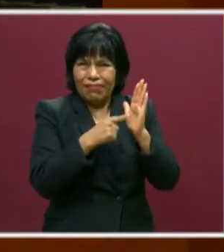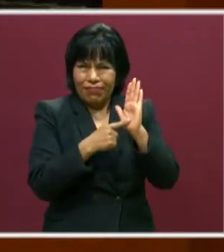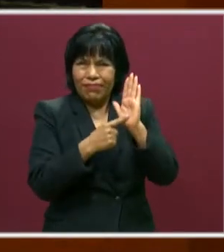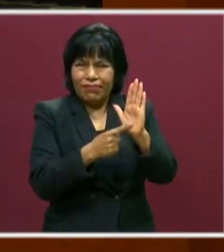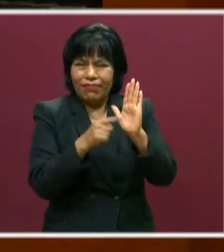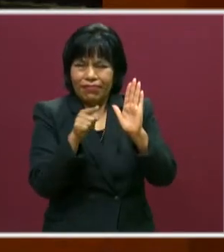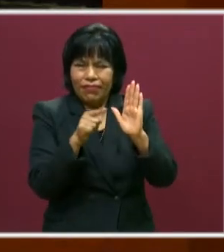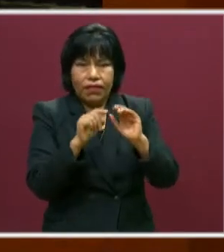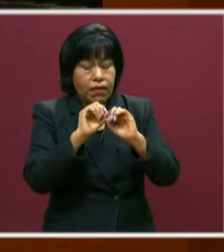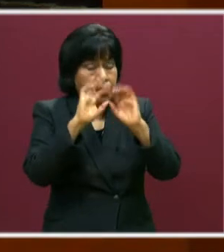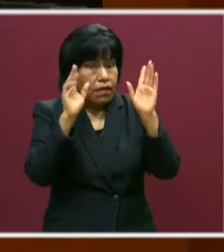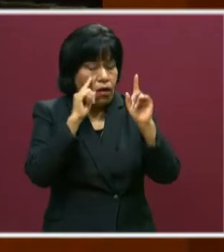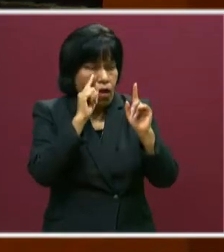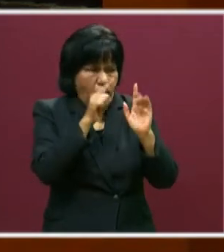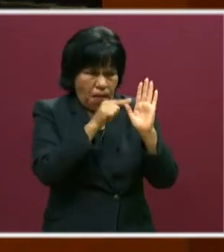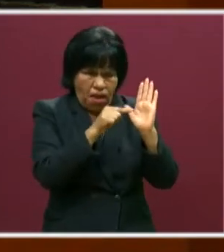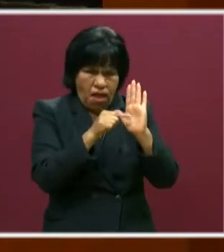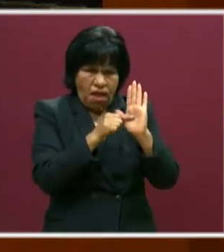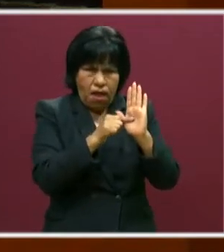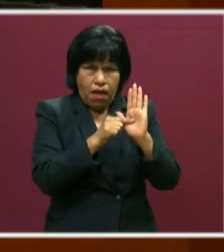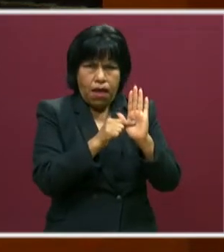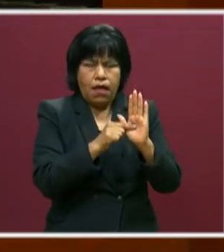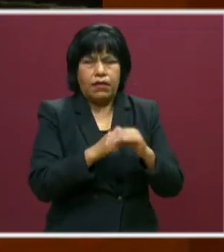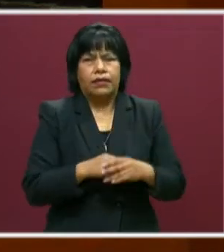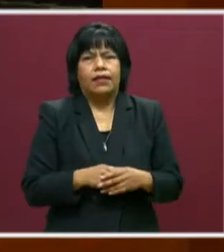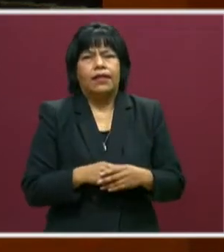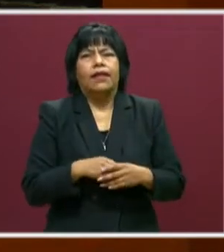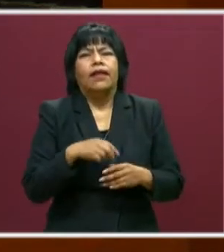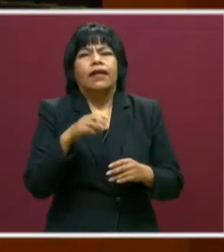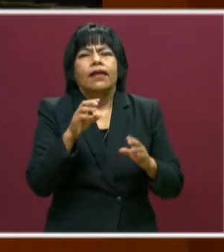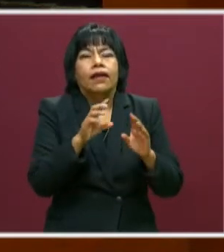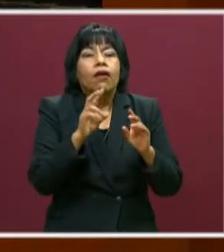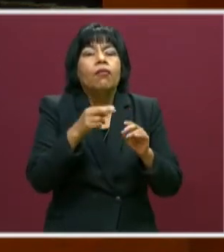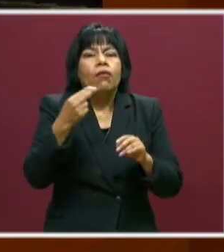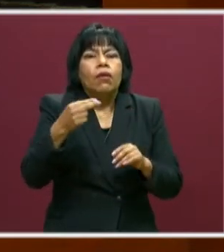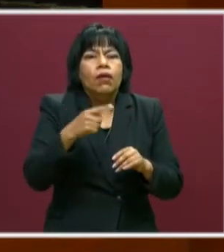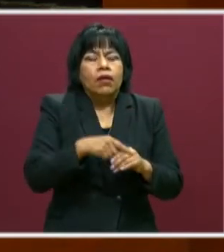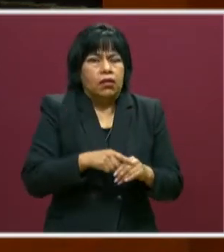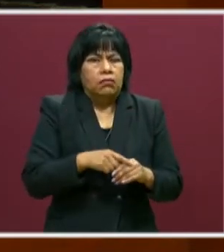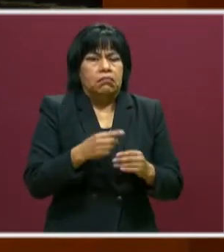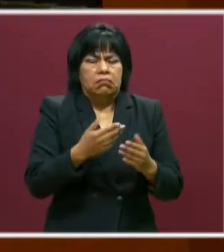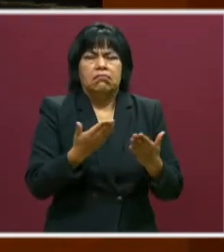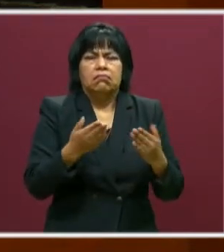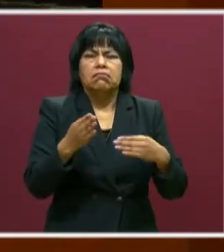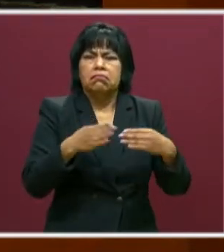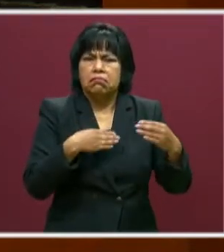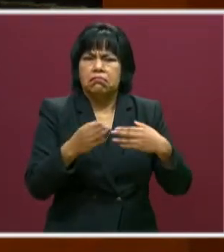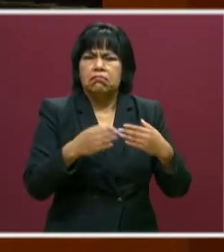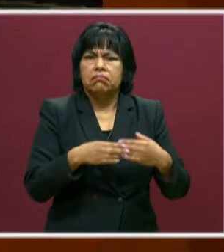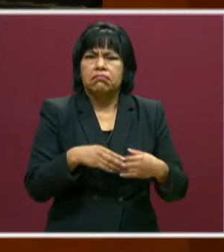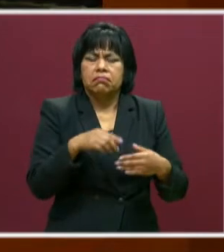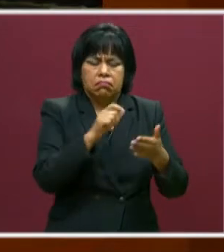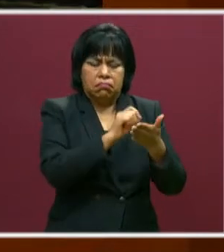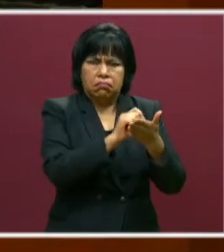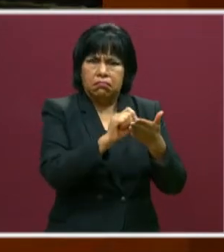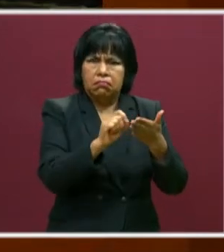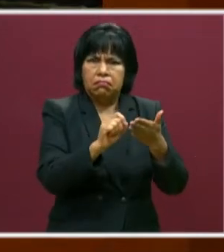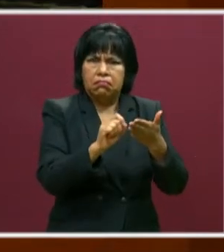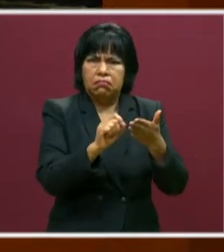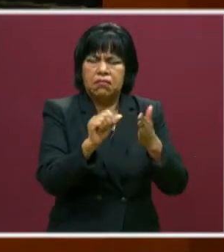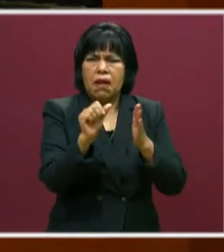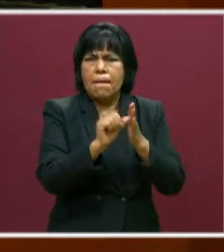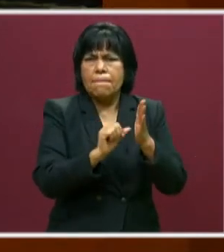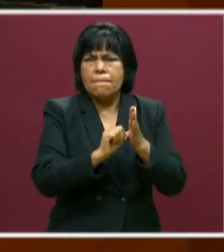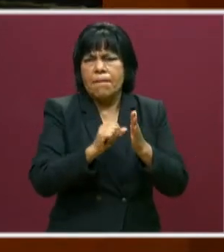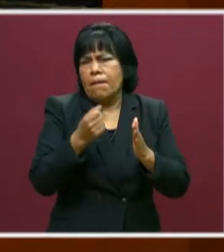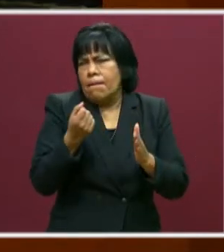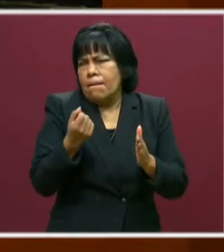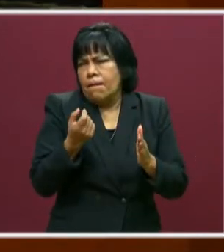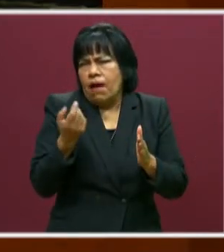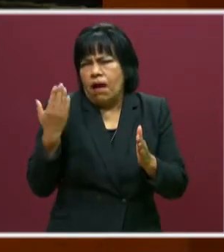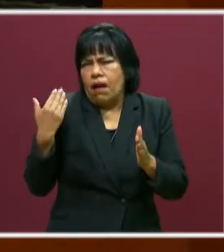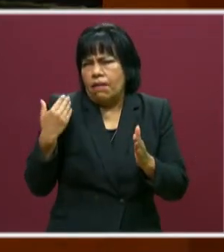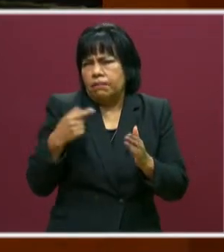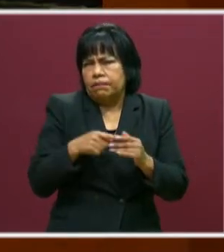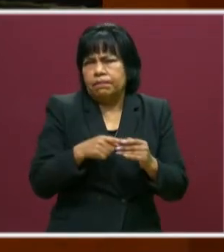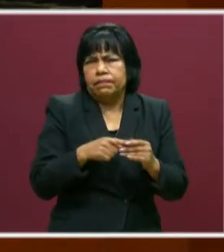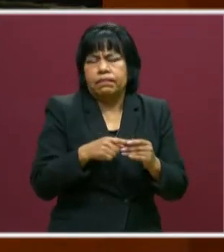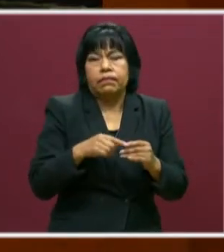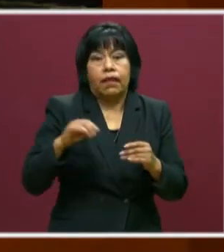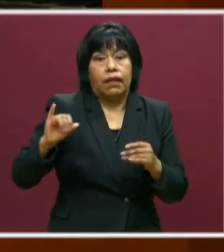a